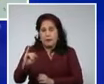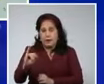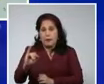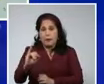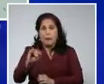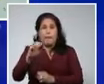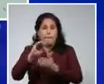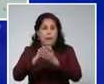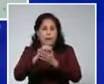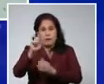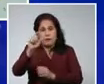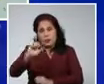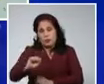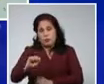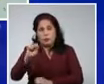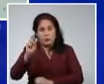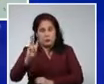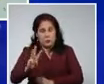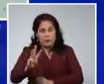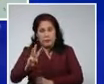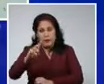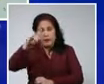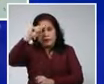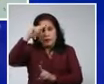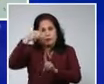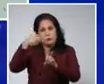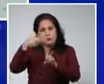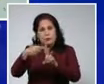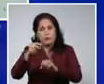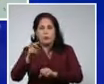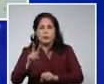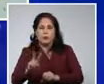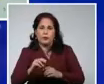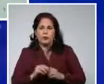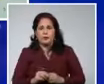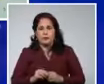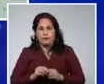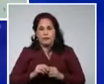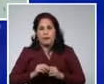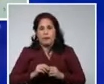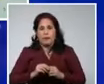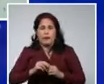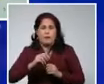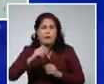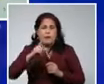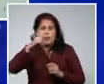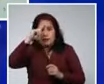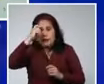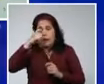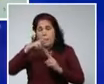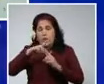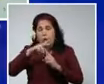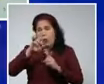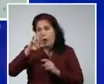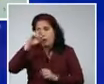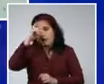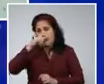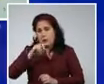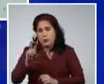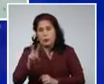Sur 3, Santa Cruz del Norte 2, San Nicolás de Bari 2 y